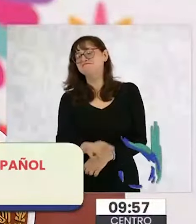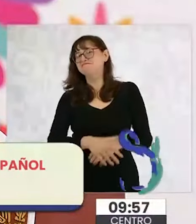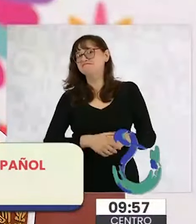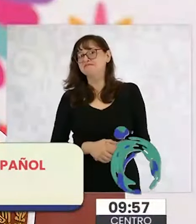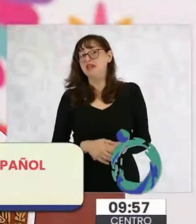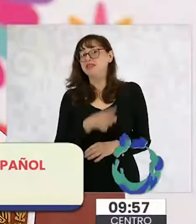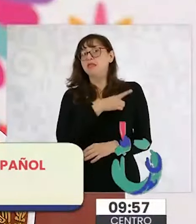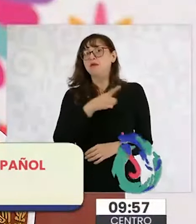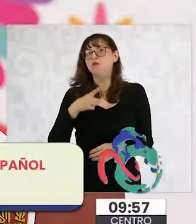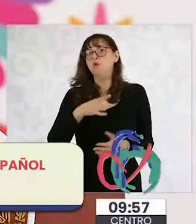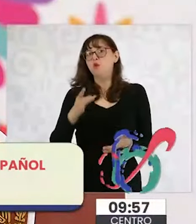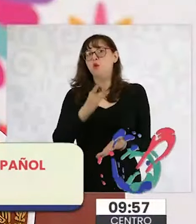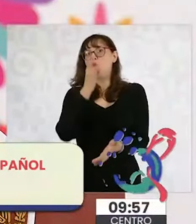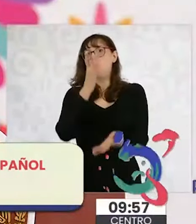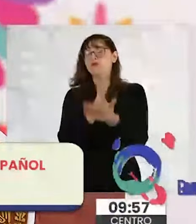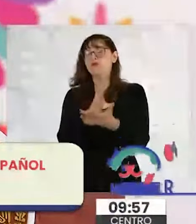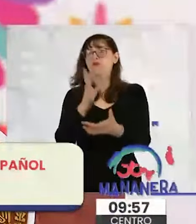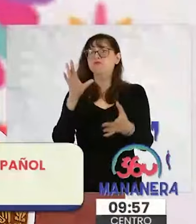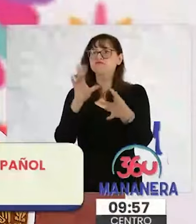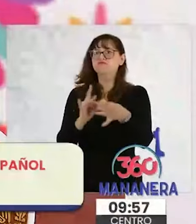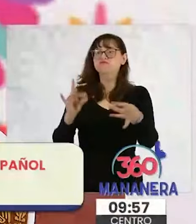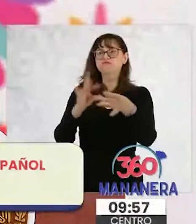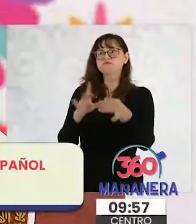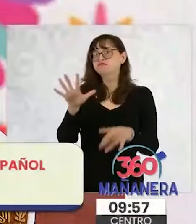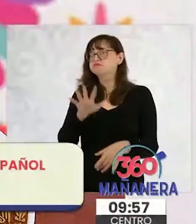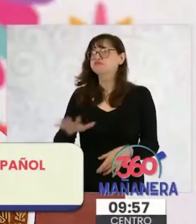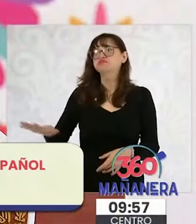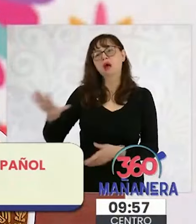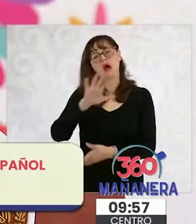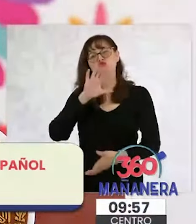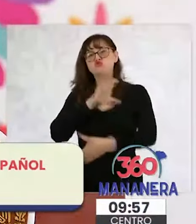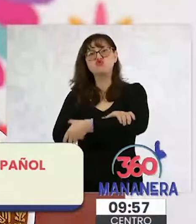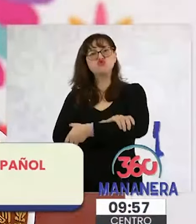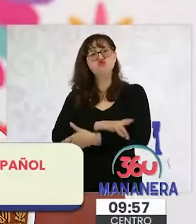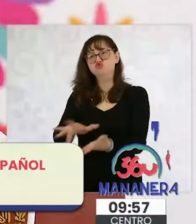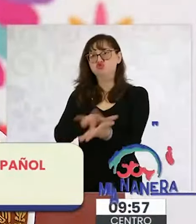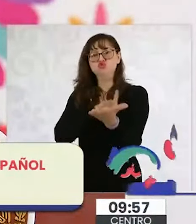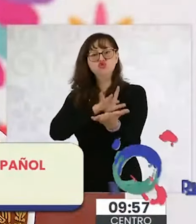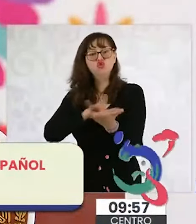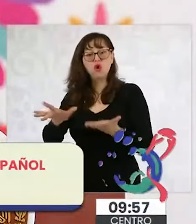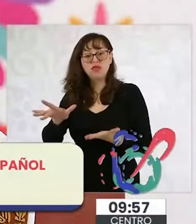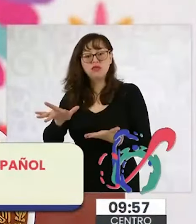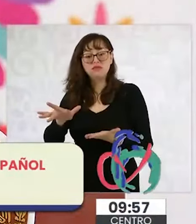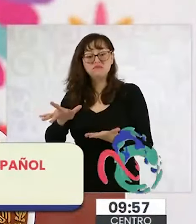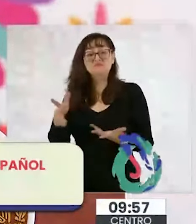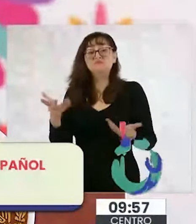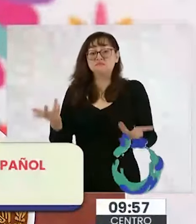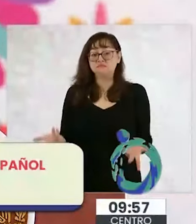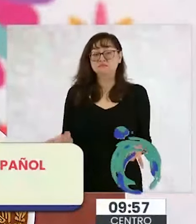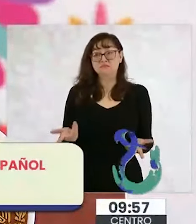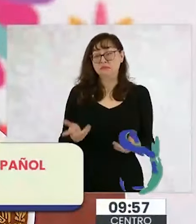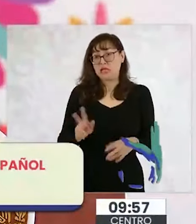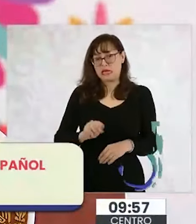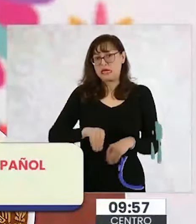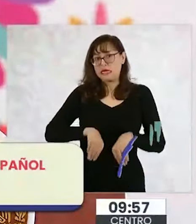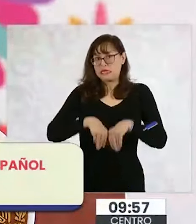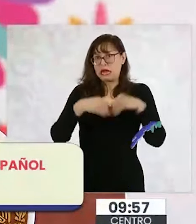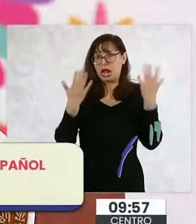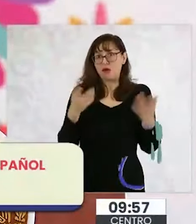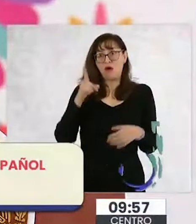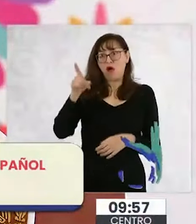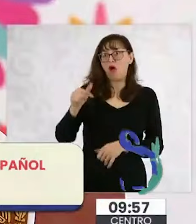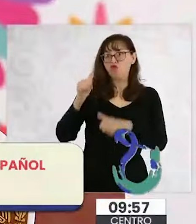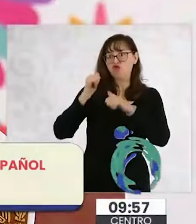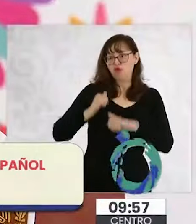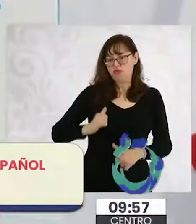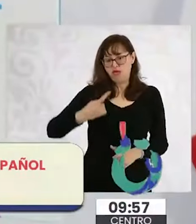de solidaridad a todos Eh hay diferencias en algunos temas Pero eso no quita